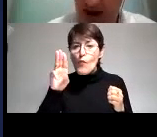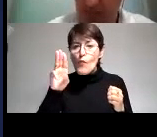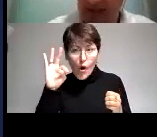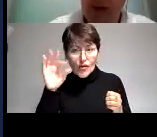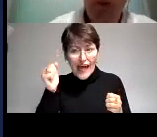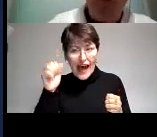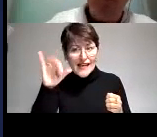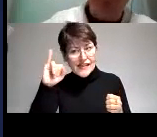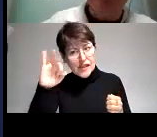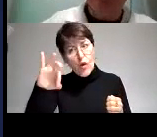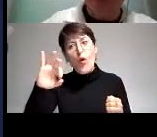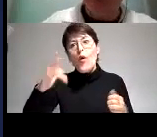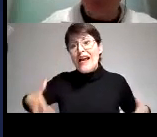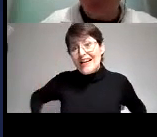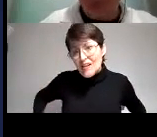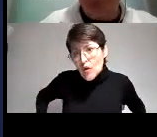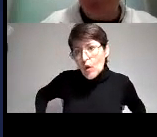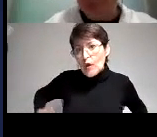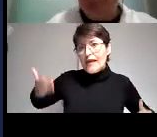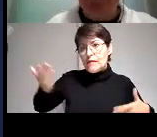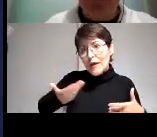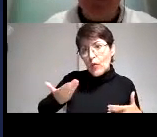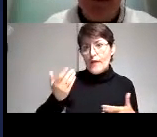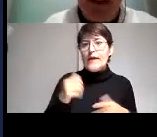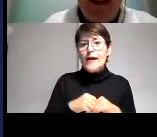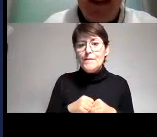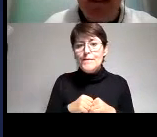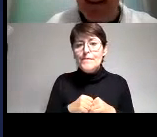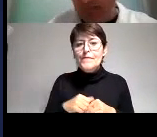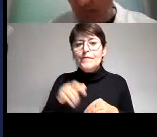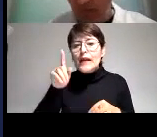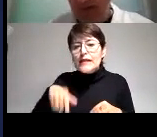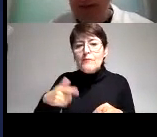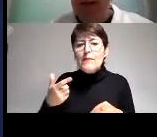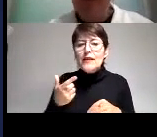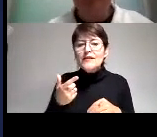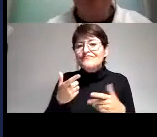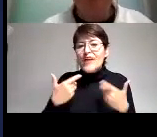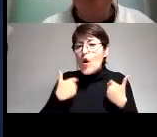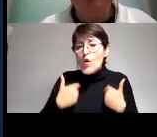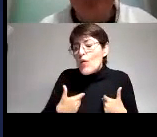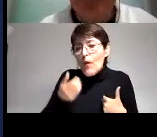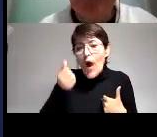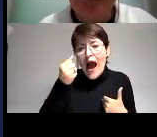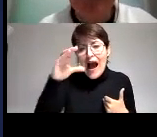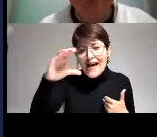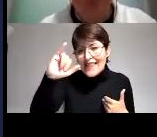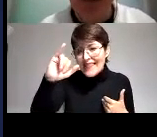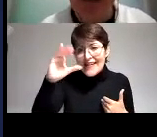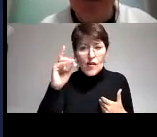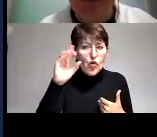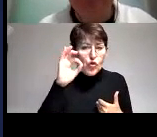Nuestro metabolismo, como hemos comentado, produce sustancias ácidas, produce un estado de acidez por defecto y el organismo va a intentar eliminar